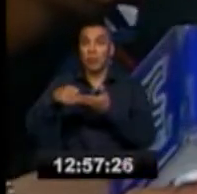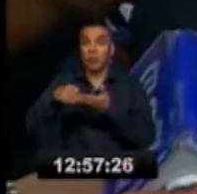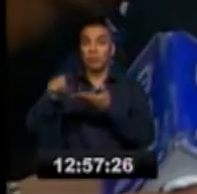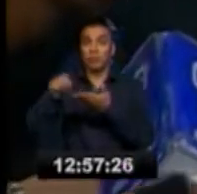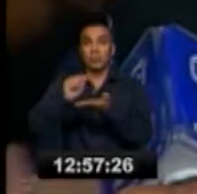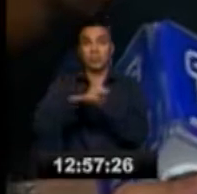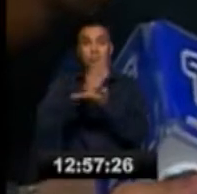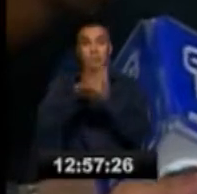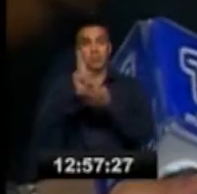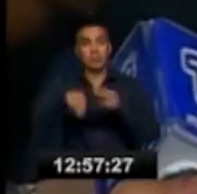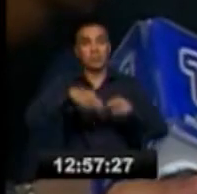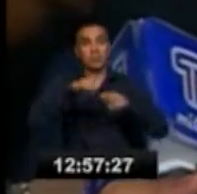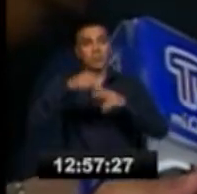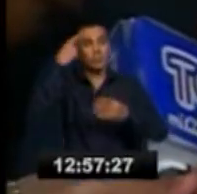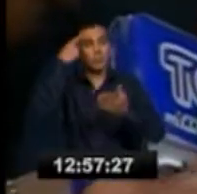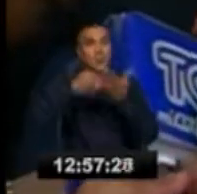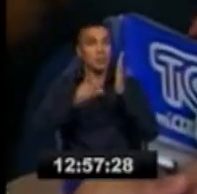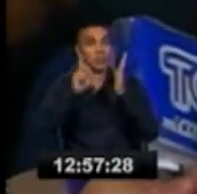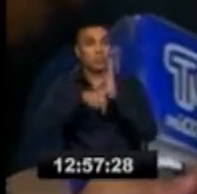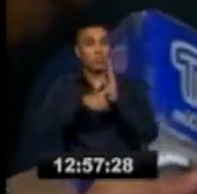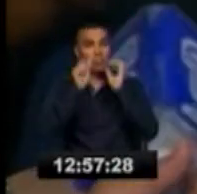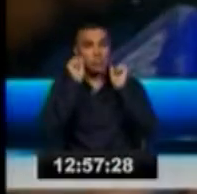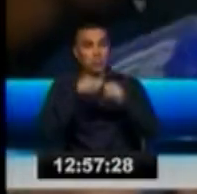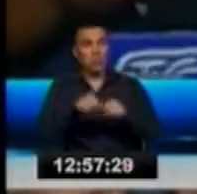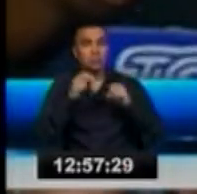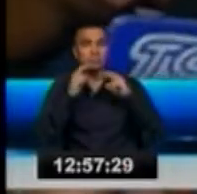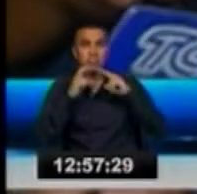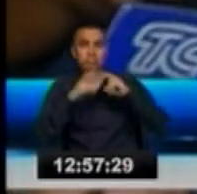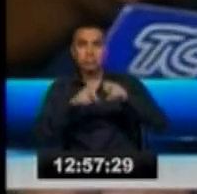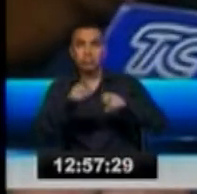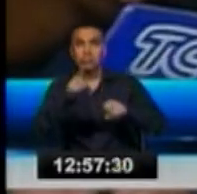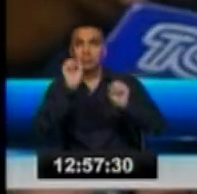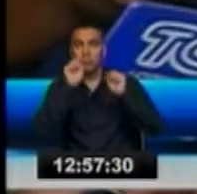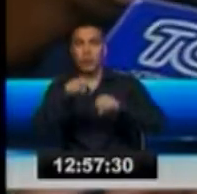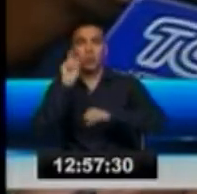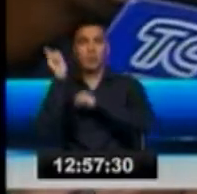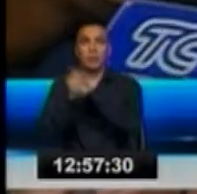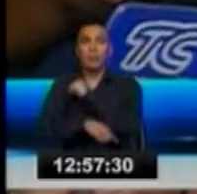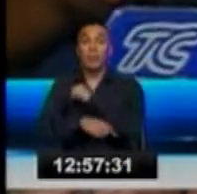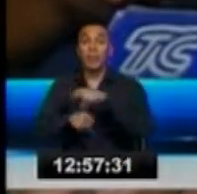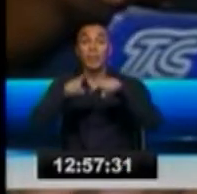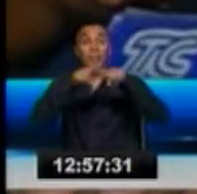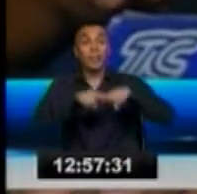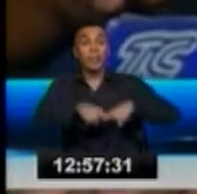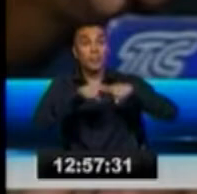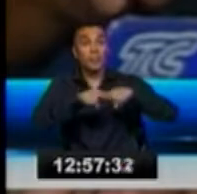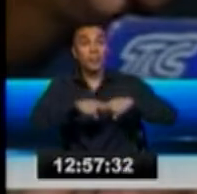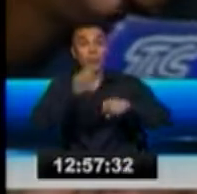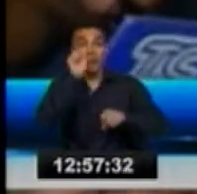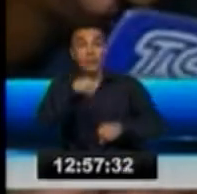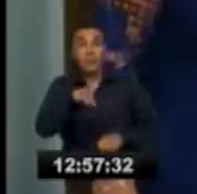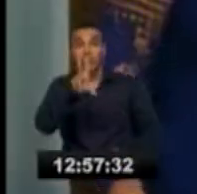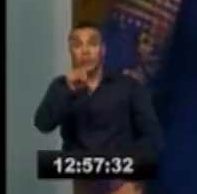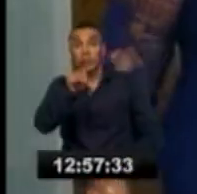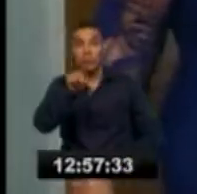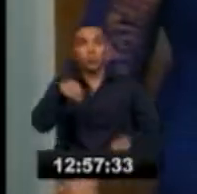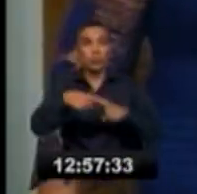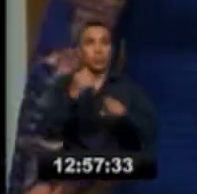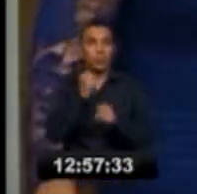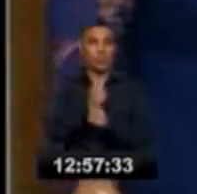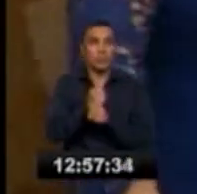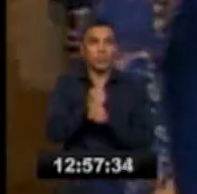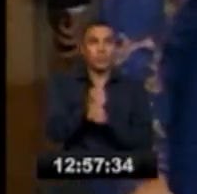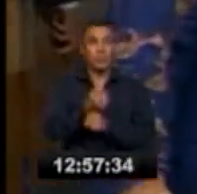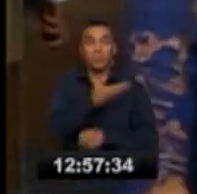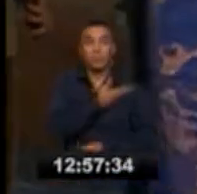la Asamblea Nacional para efectos de que se pueda hacer el procesamiento penal. Todo dependerá si es que el delito fue cometido en funciones. Mientras tanto, la